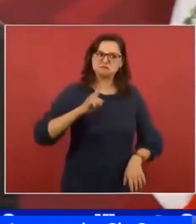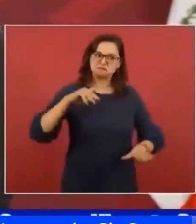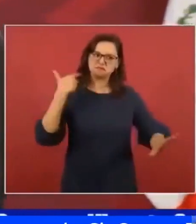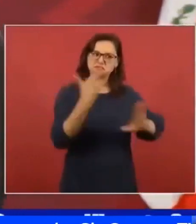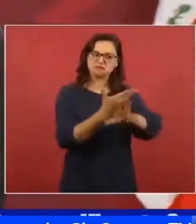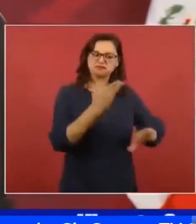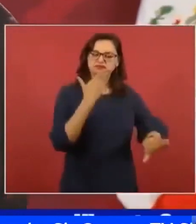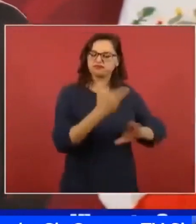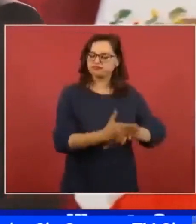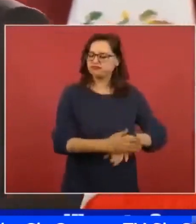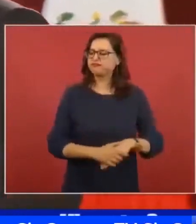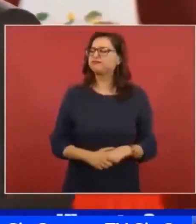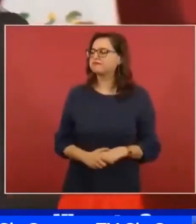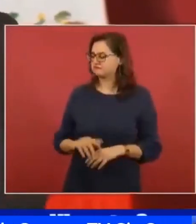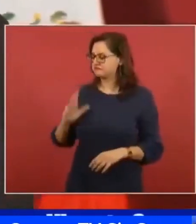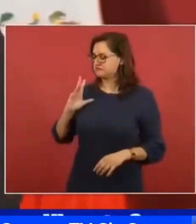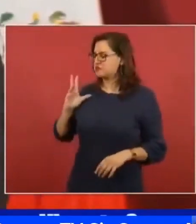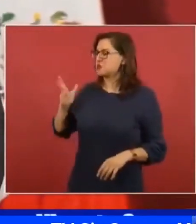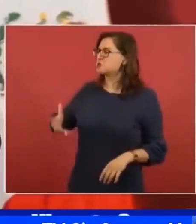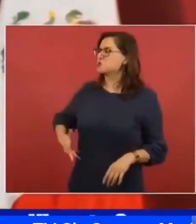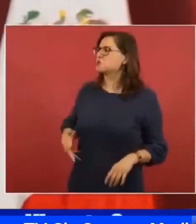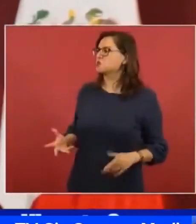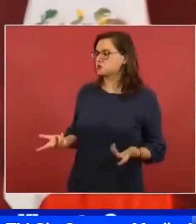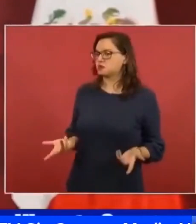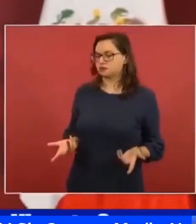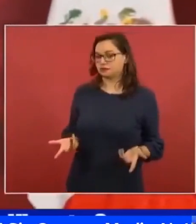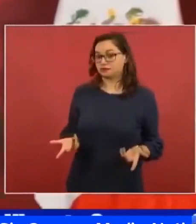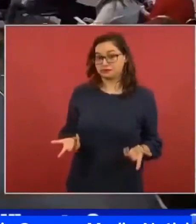un periodista, además de